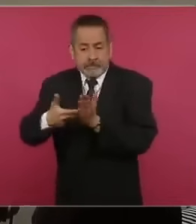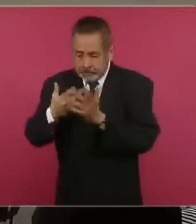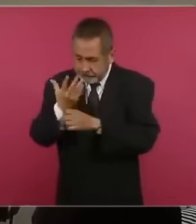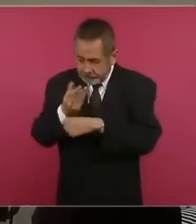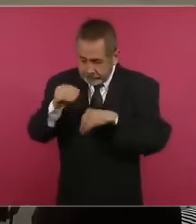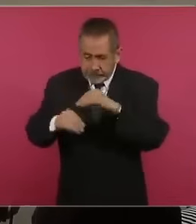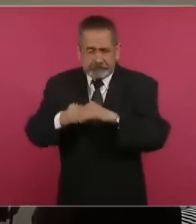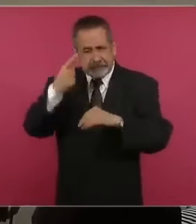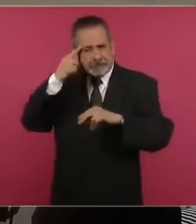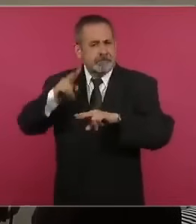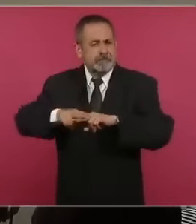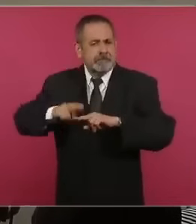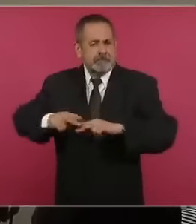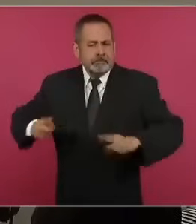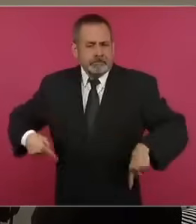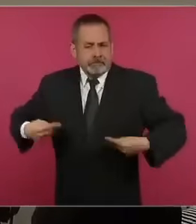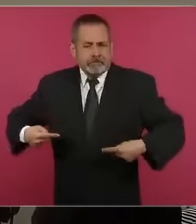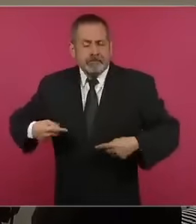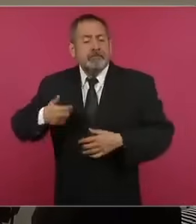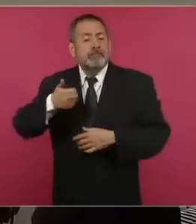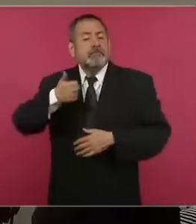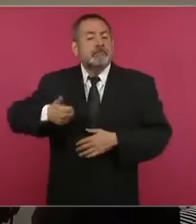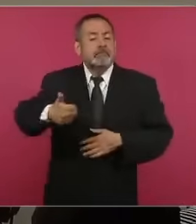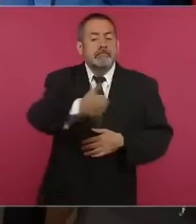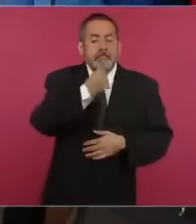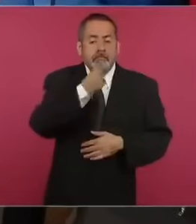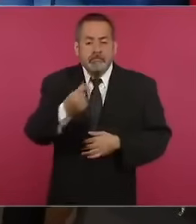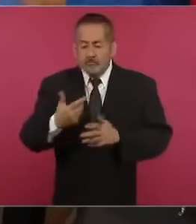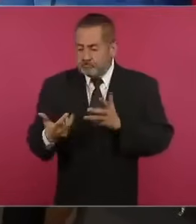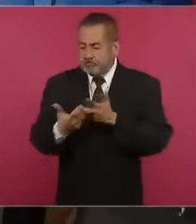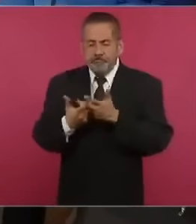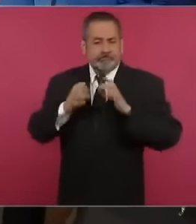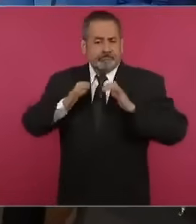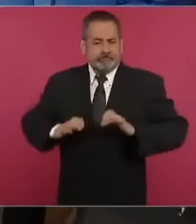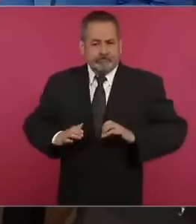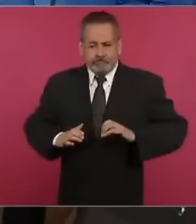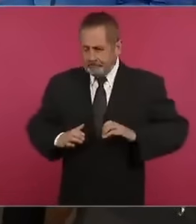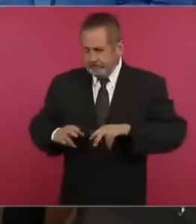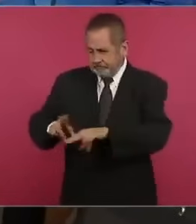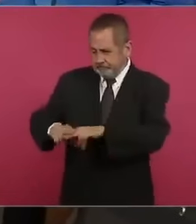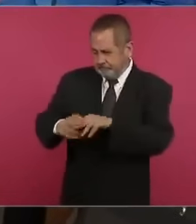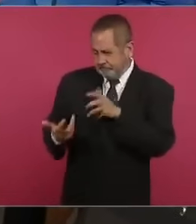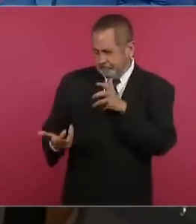adaptación específica a cada niña, cada niño, cada persona, y